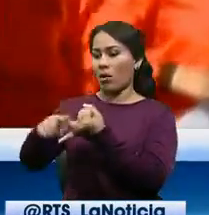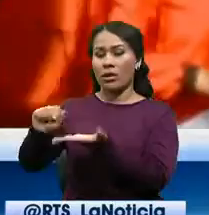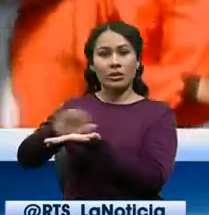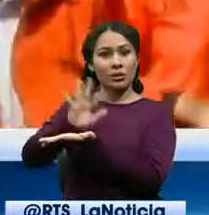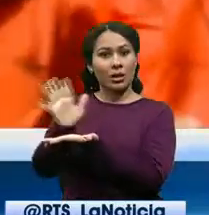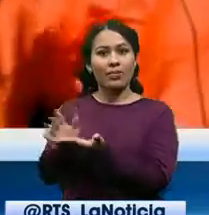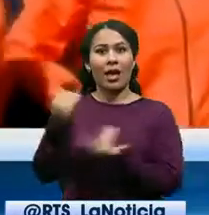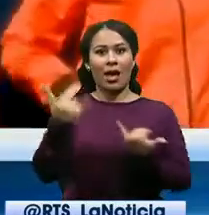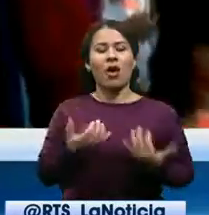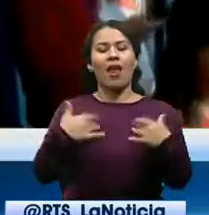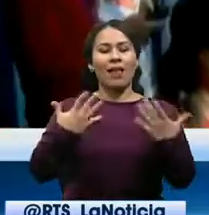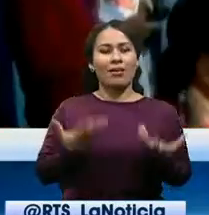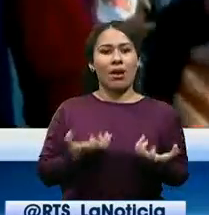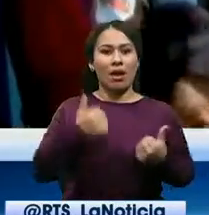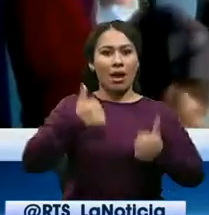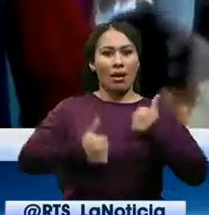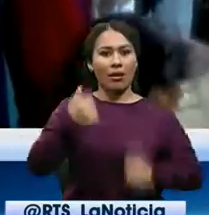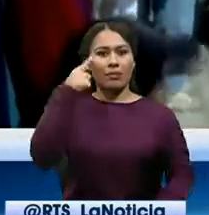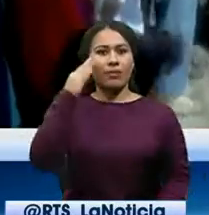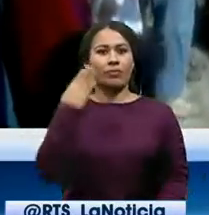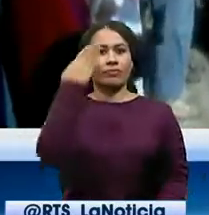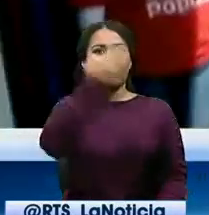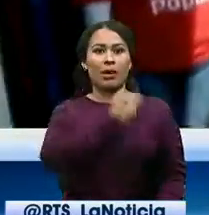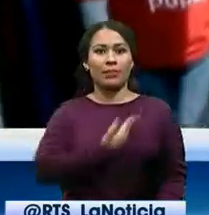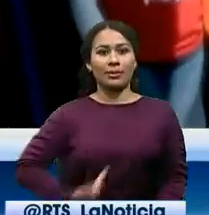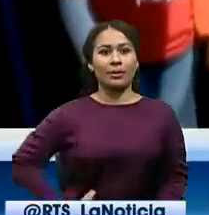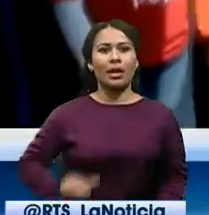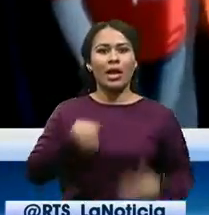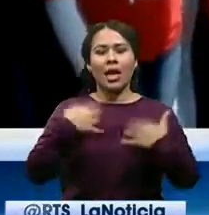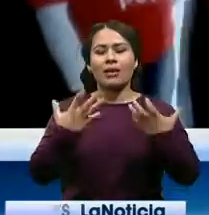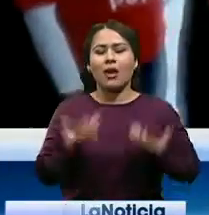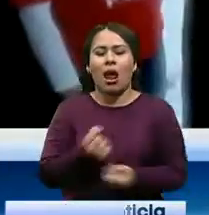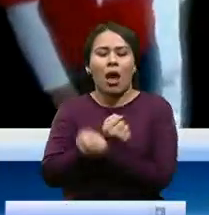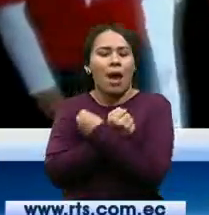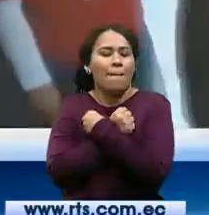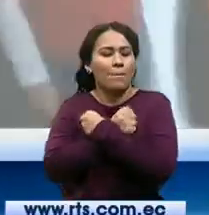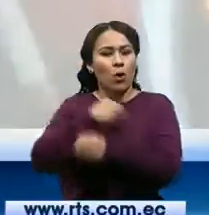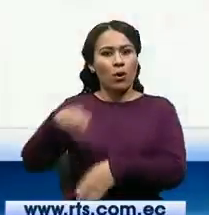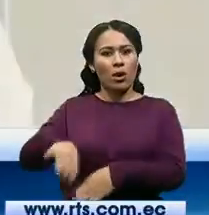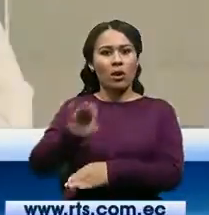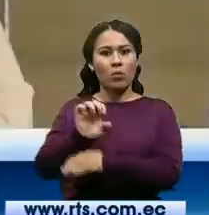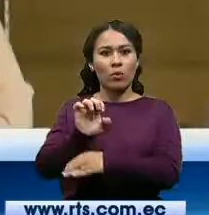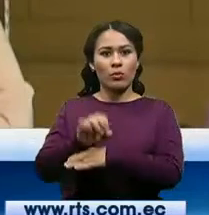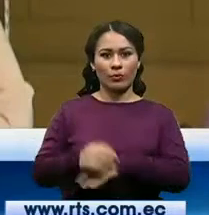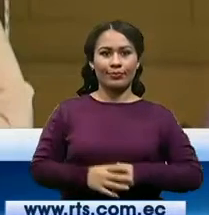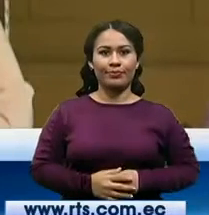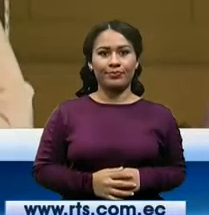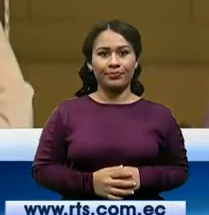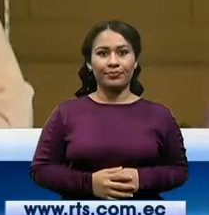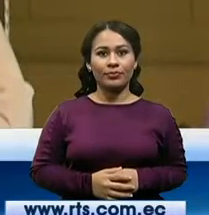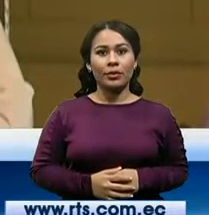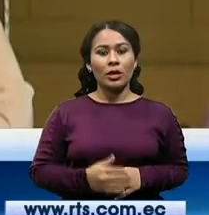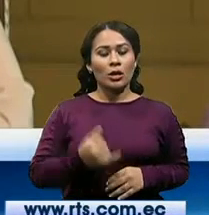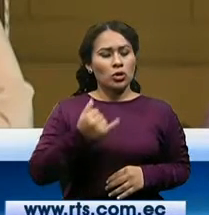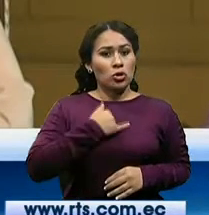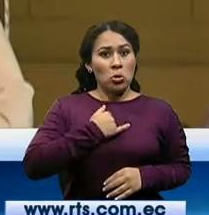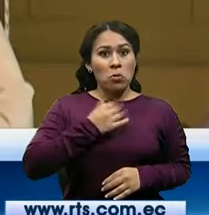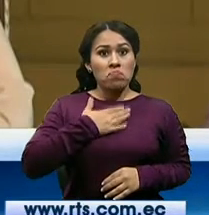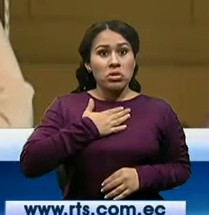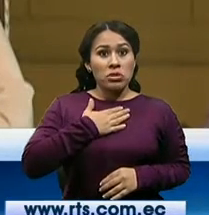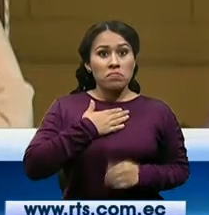a la presidencia de la República y dice que lo hace por el amor que le tiene a este país. Yo le he servido toda la vida a mi